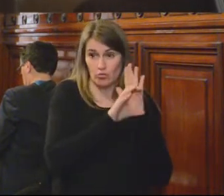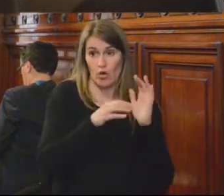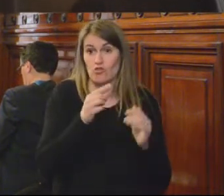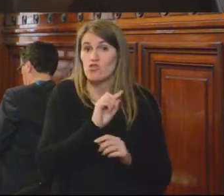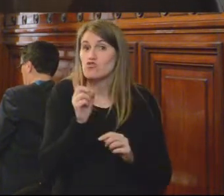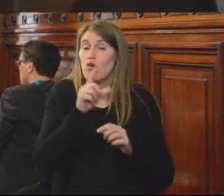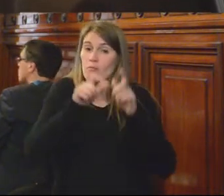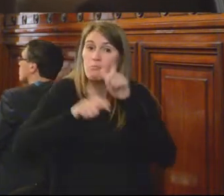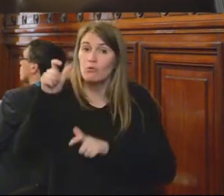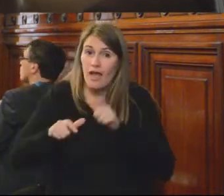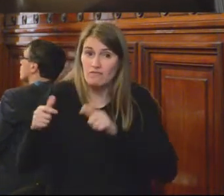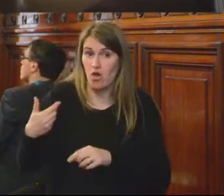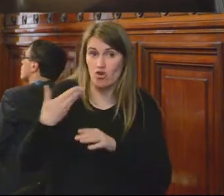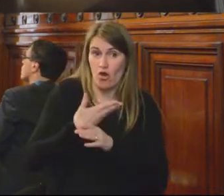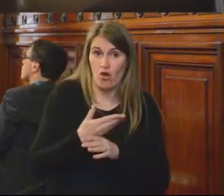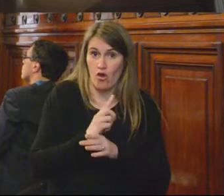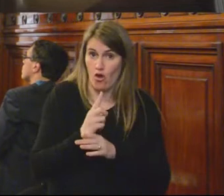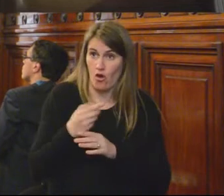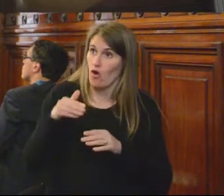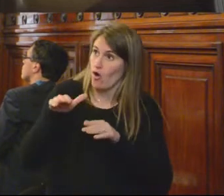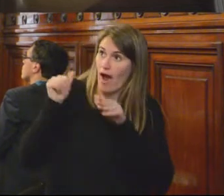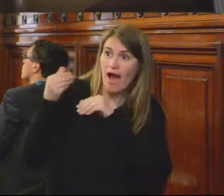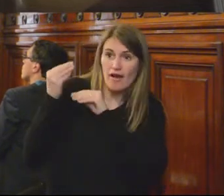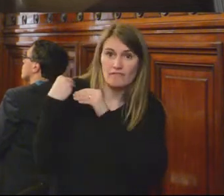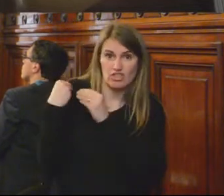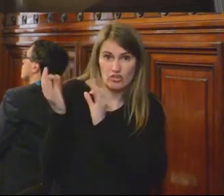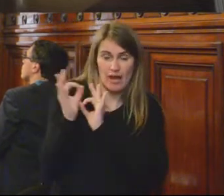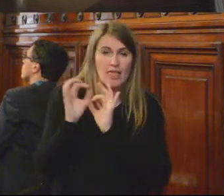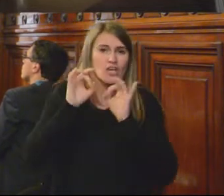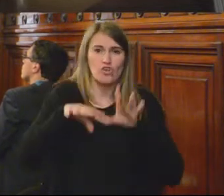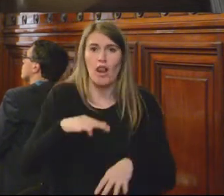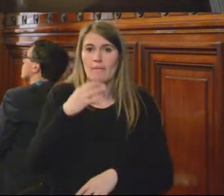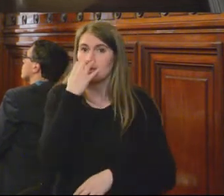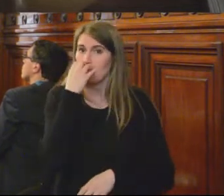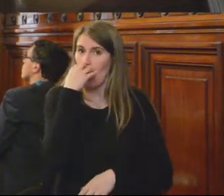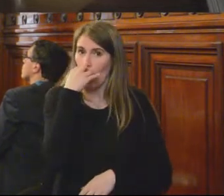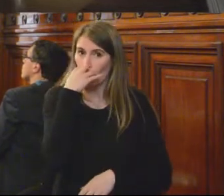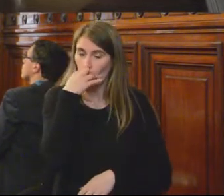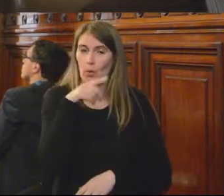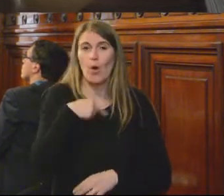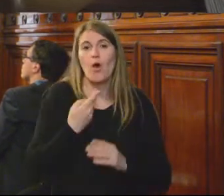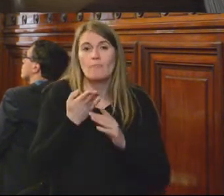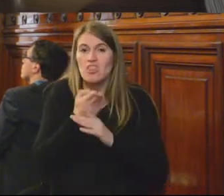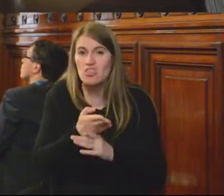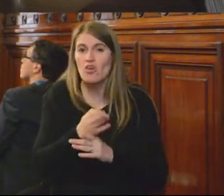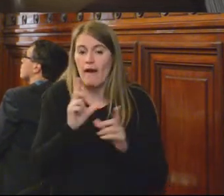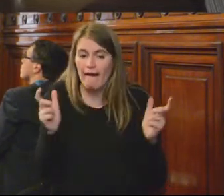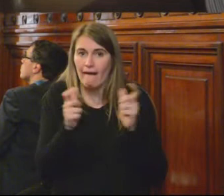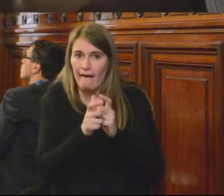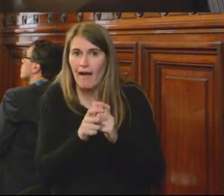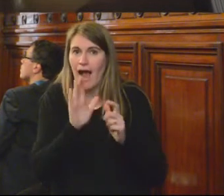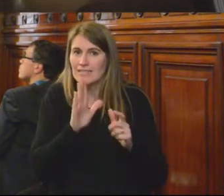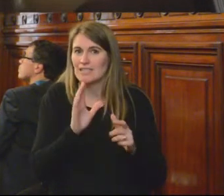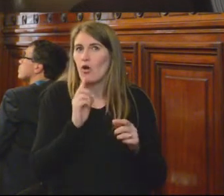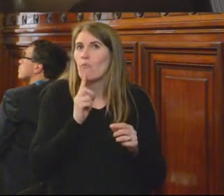pueblo como depositario del poder constituyente originario, sino por Nicolás Maduro, con aval de una sala constitucional que actúa como operador político